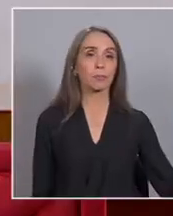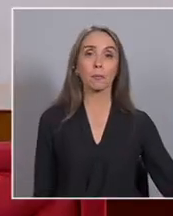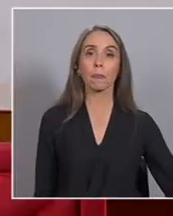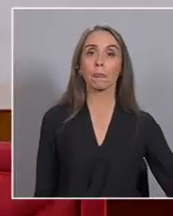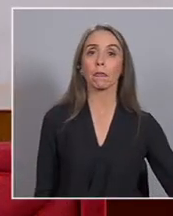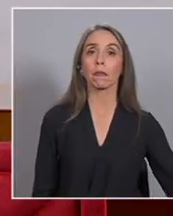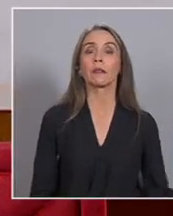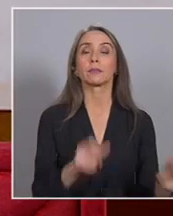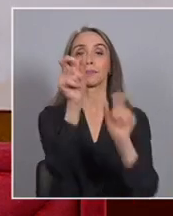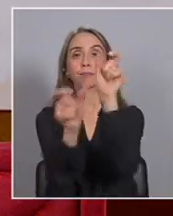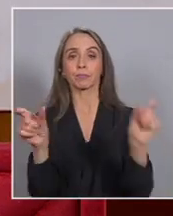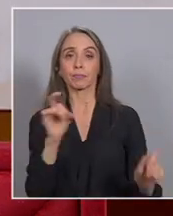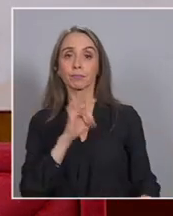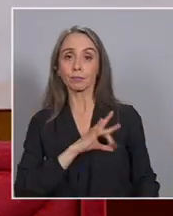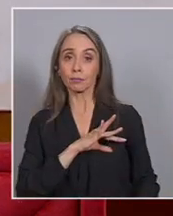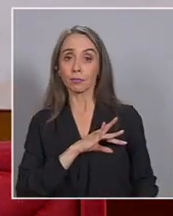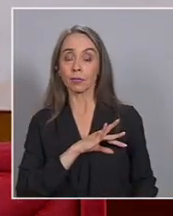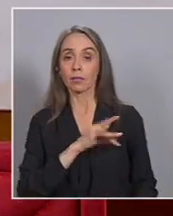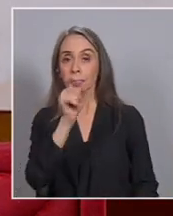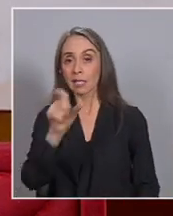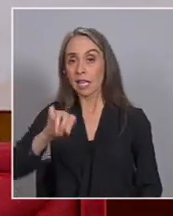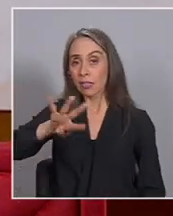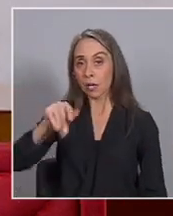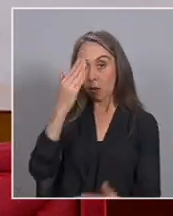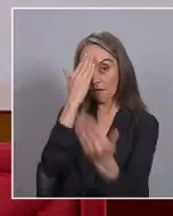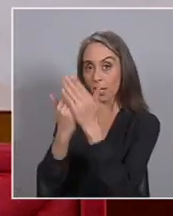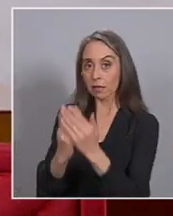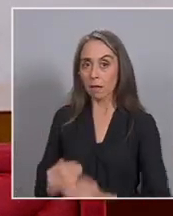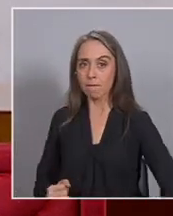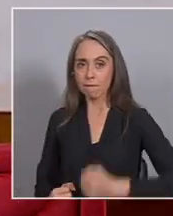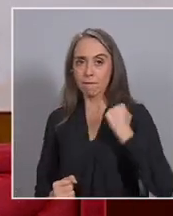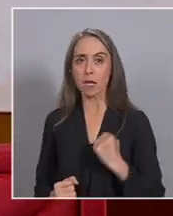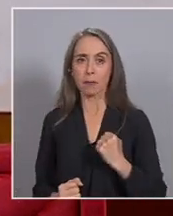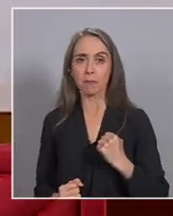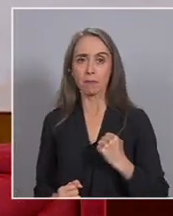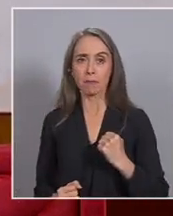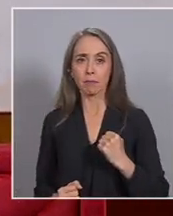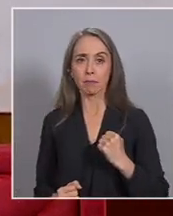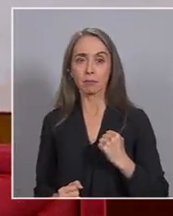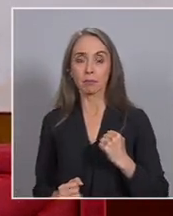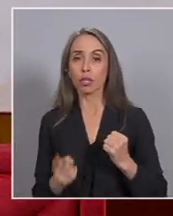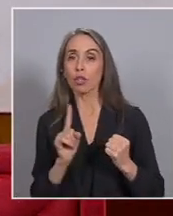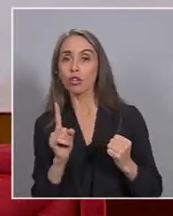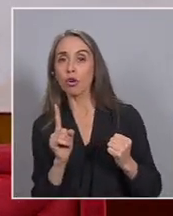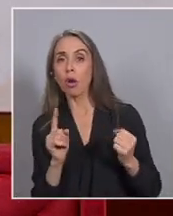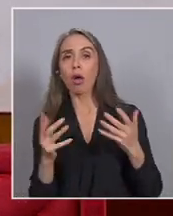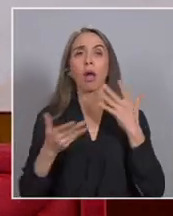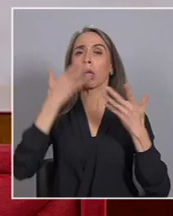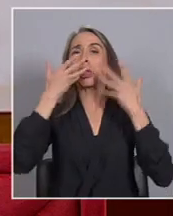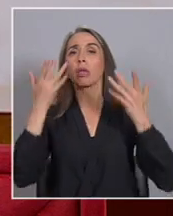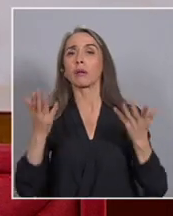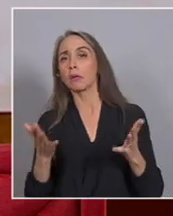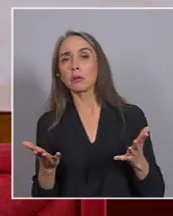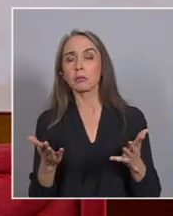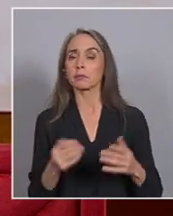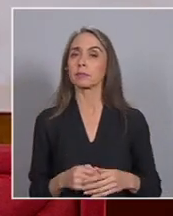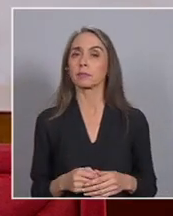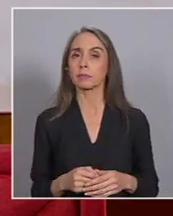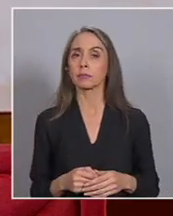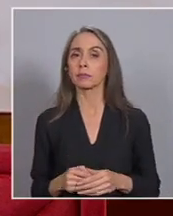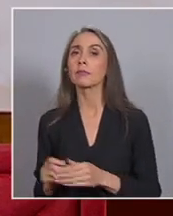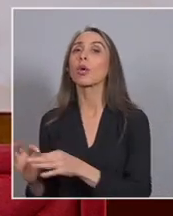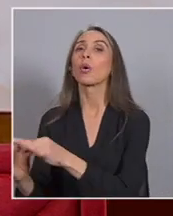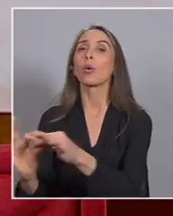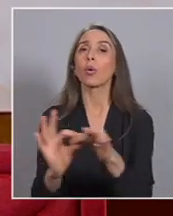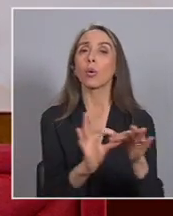Compatriotas, a la delincuencia debemos enfrentarla con firmeza, pero no con altisonancia. Con